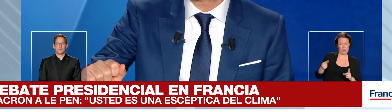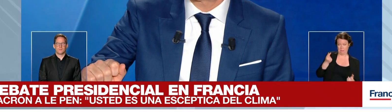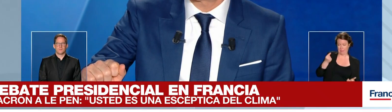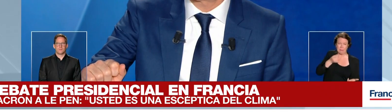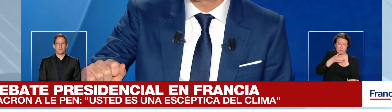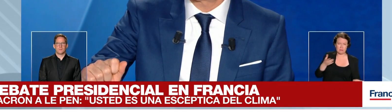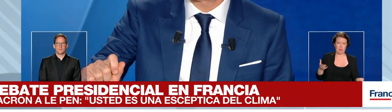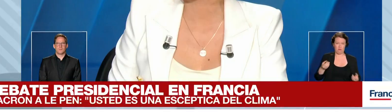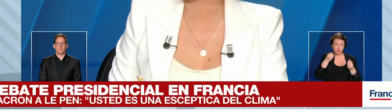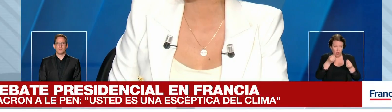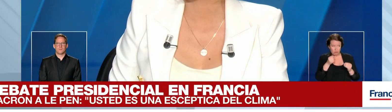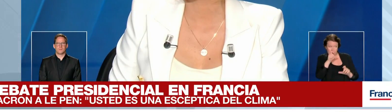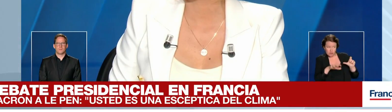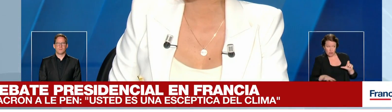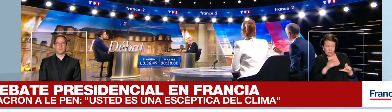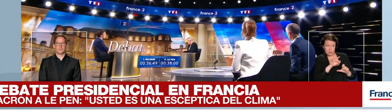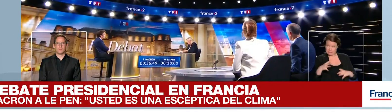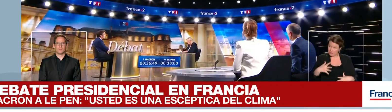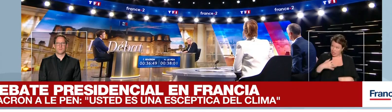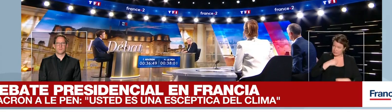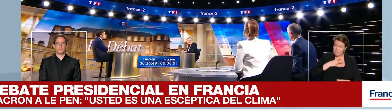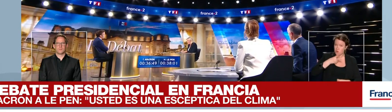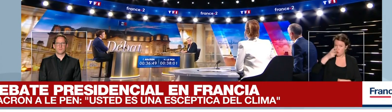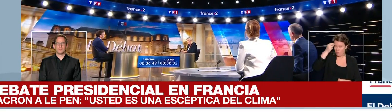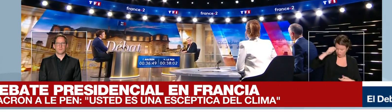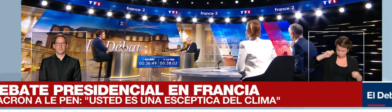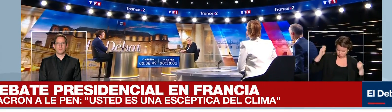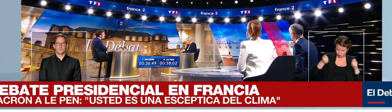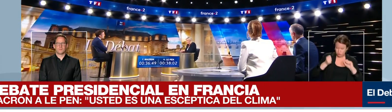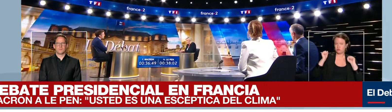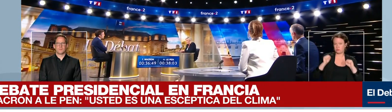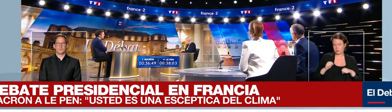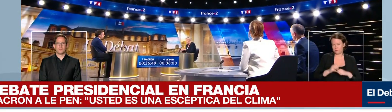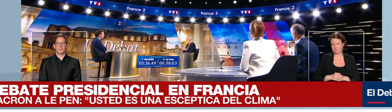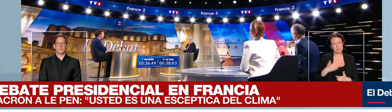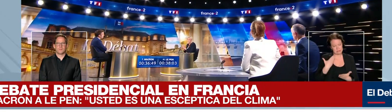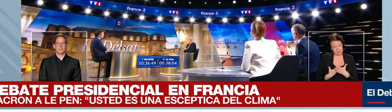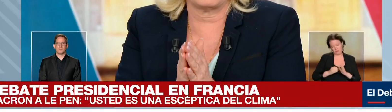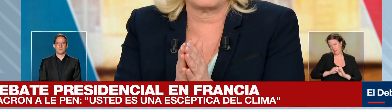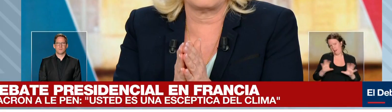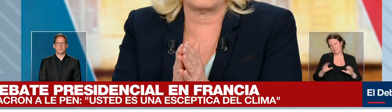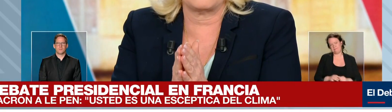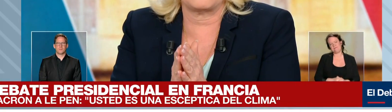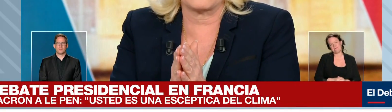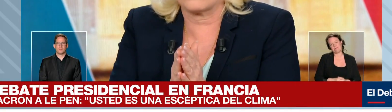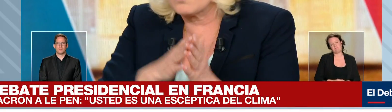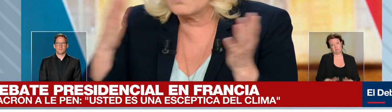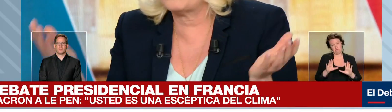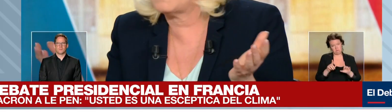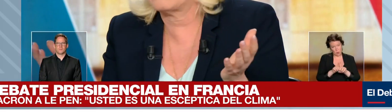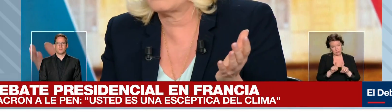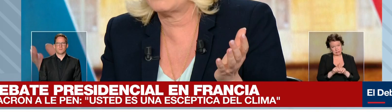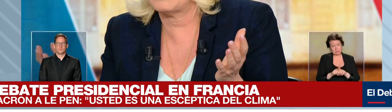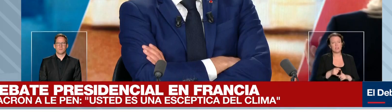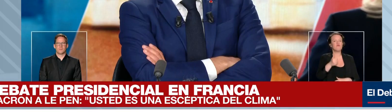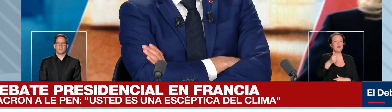a los franceses para permitirles hacer frente a esos cambios necesarios. Eso es evidente. Y lo